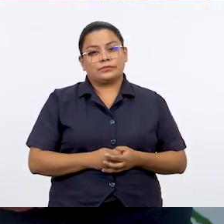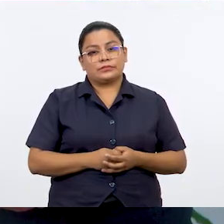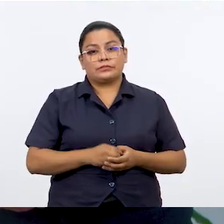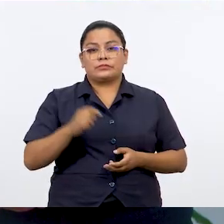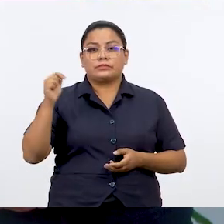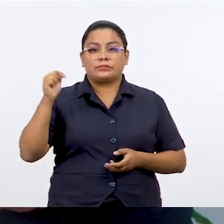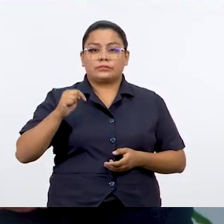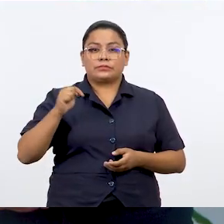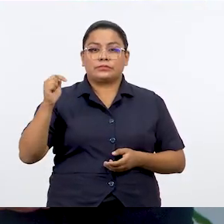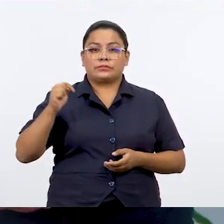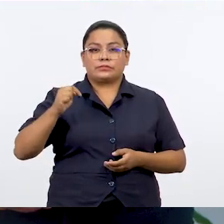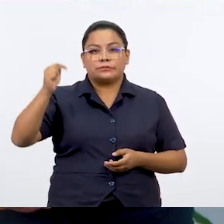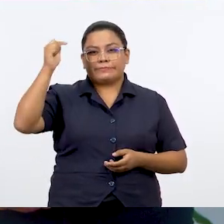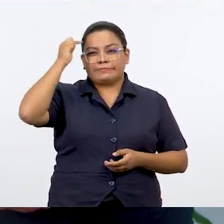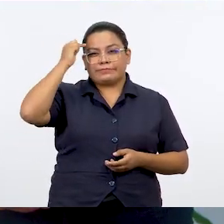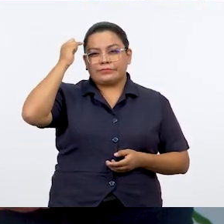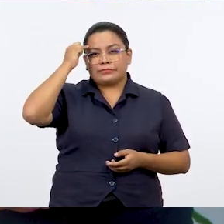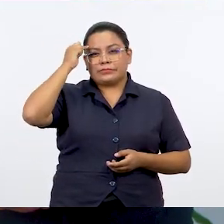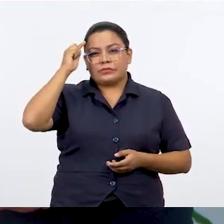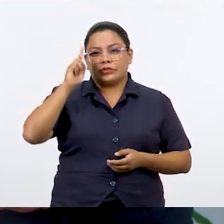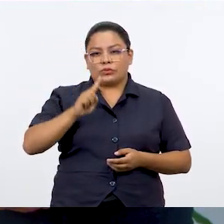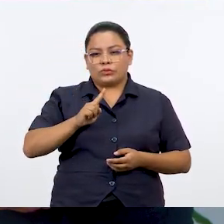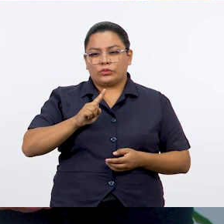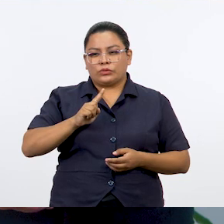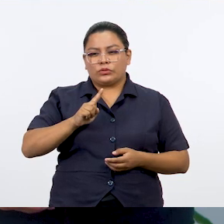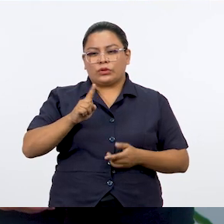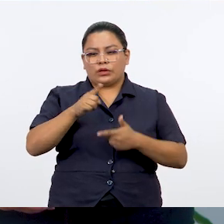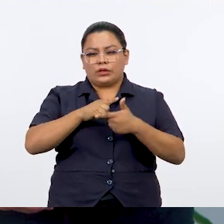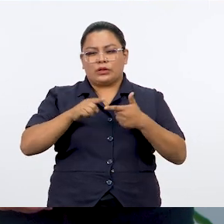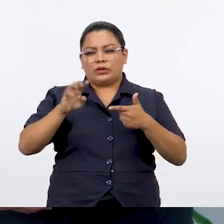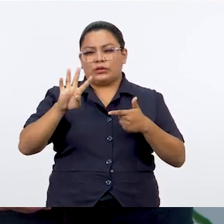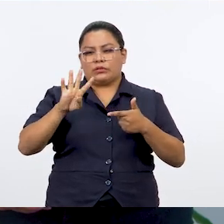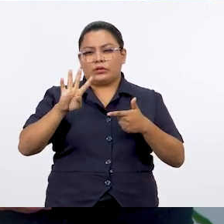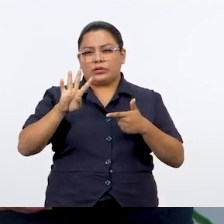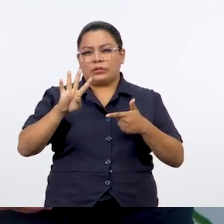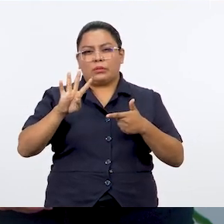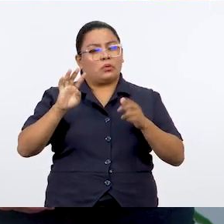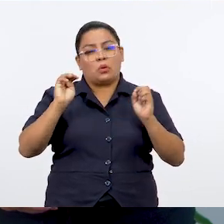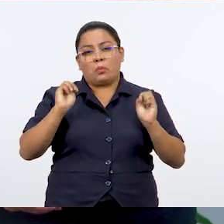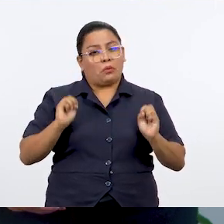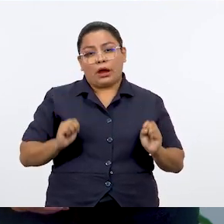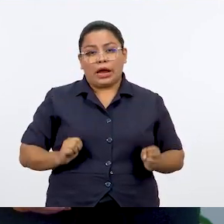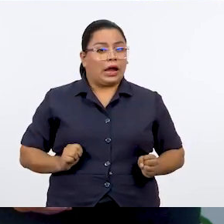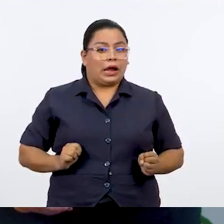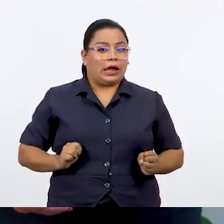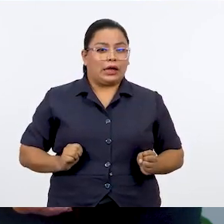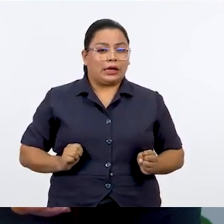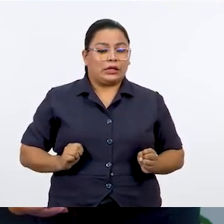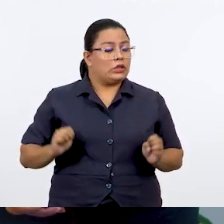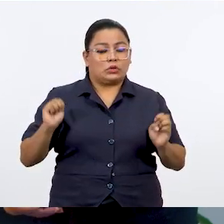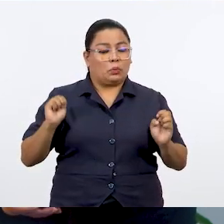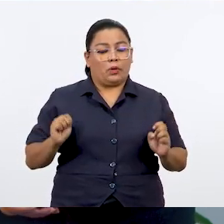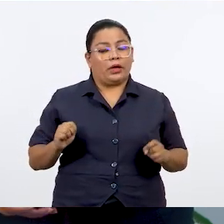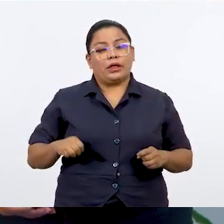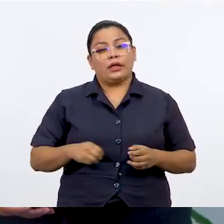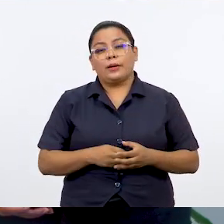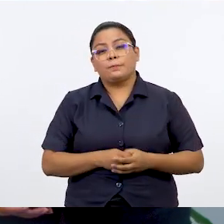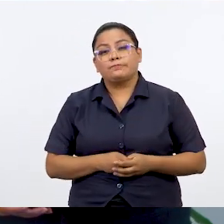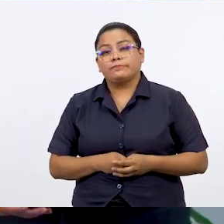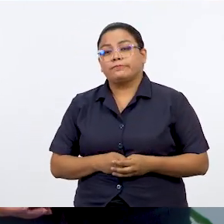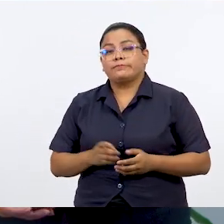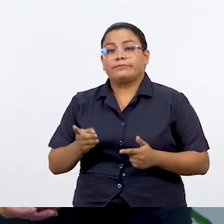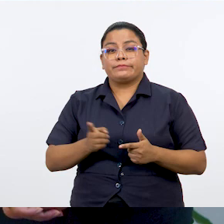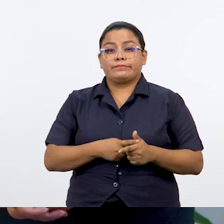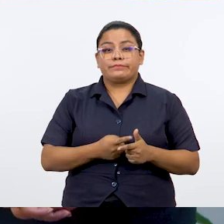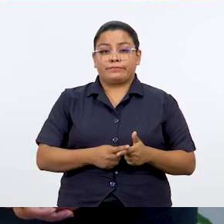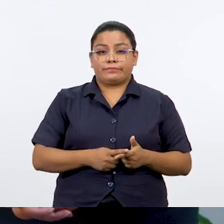Y ahora pensemos 1 entre 4. El 4 ni siquiera cabe una vez en el 1. Así